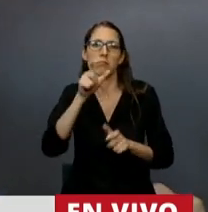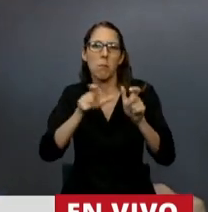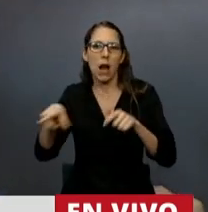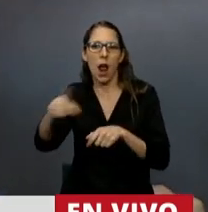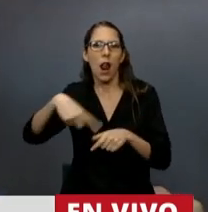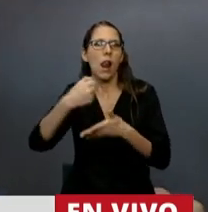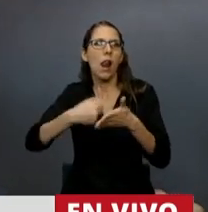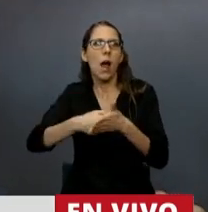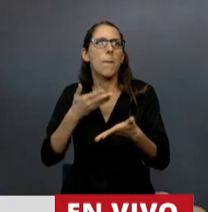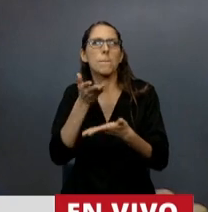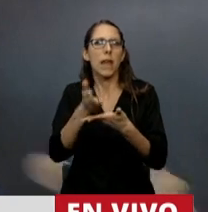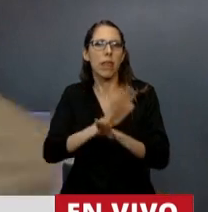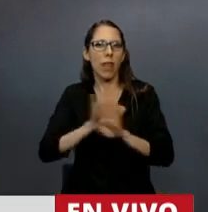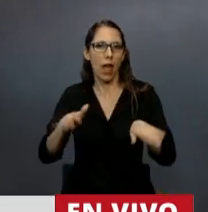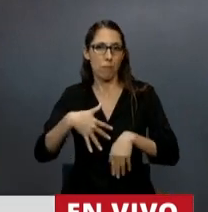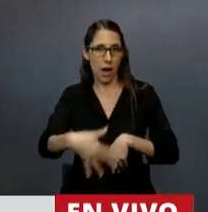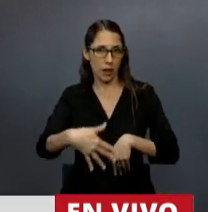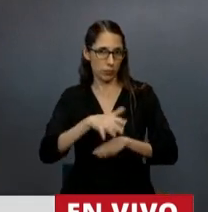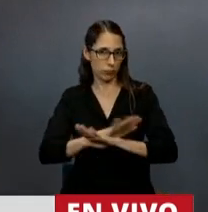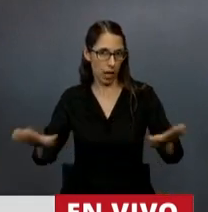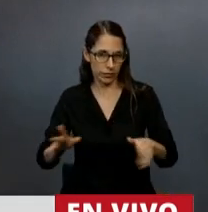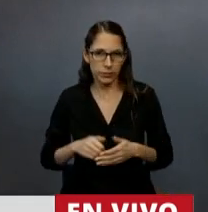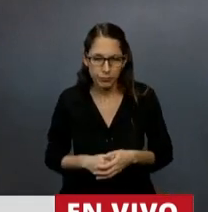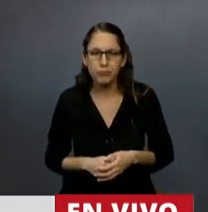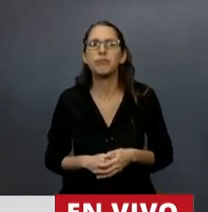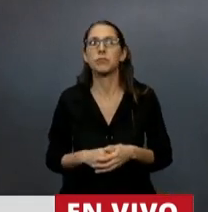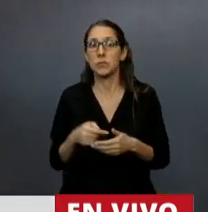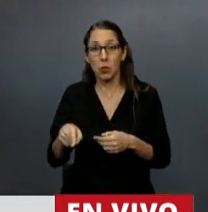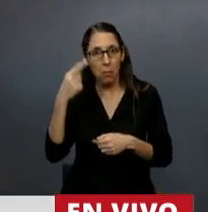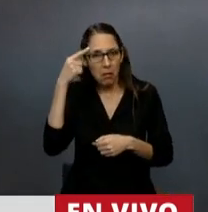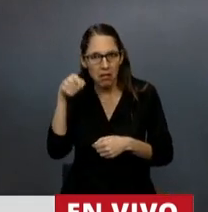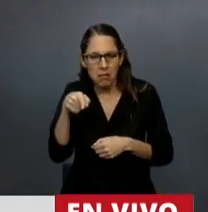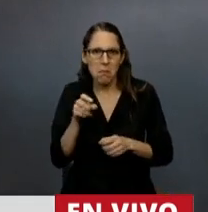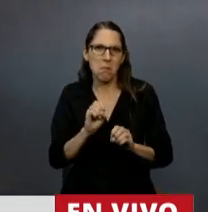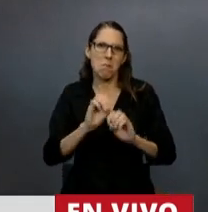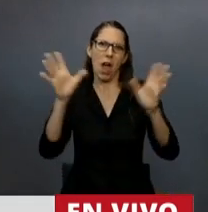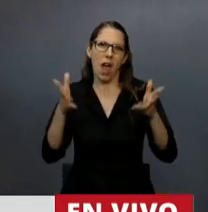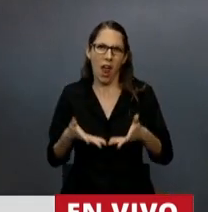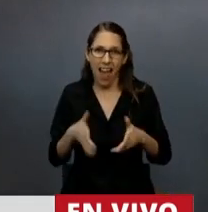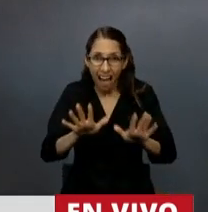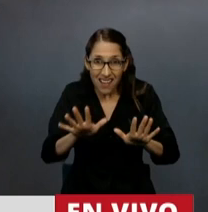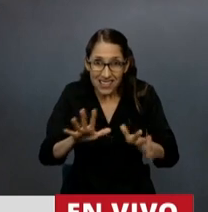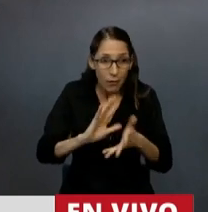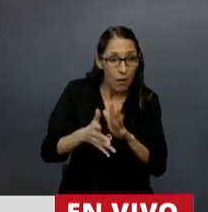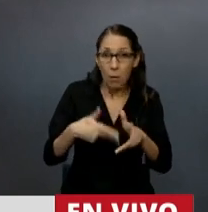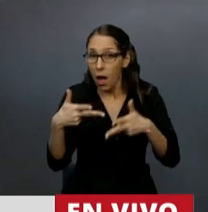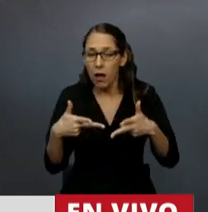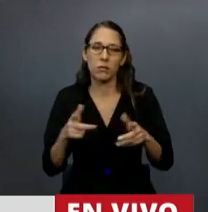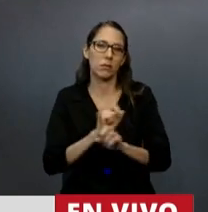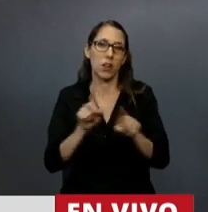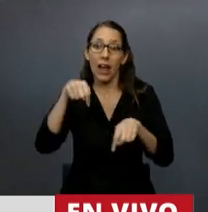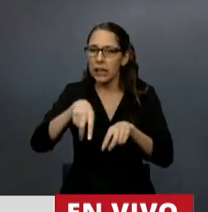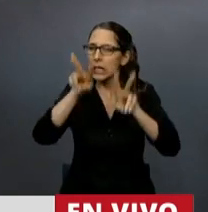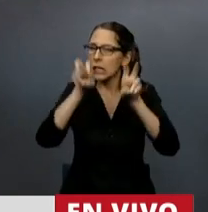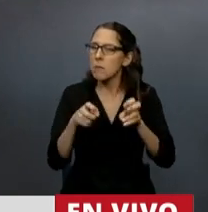interrupción voluntaria del embarazo. Y la verdad que a mí me parece que está muy mal, que esto necesitaba muchísimo más